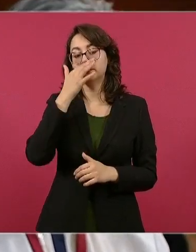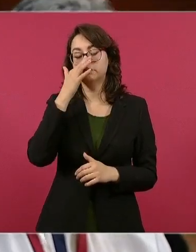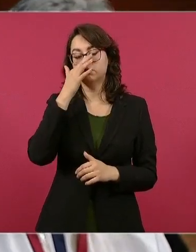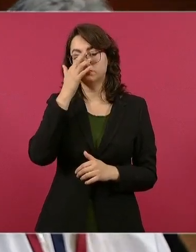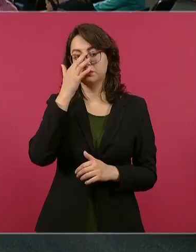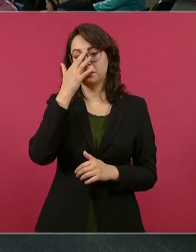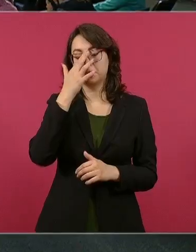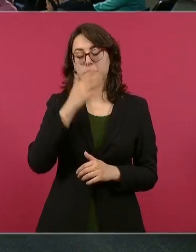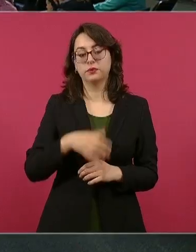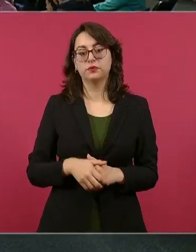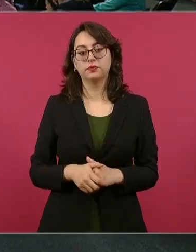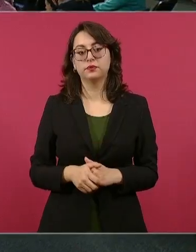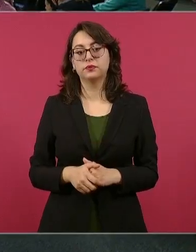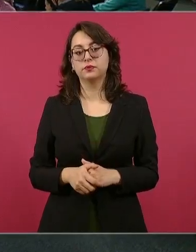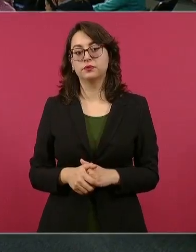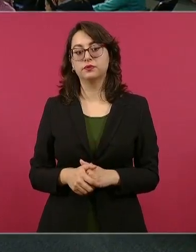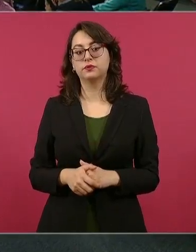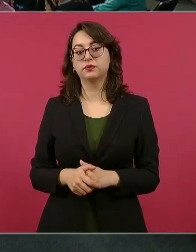eventualmente